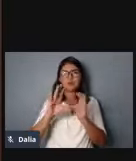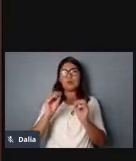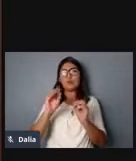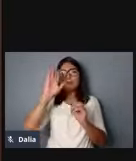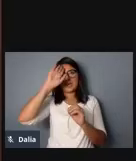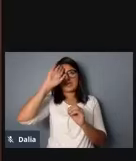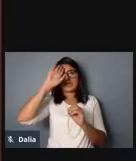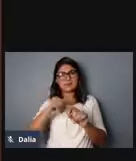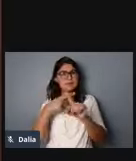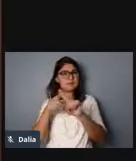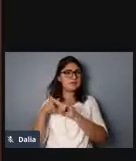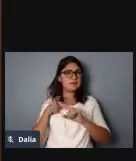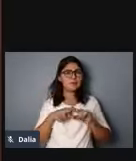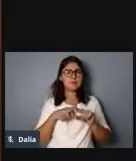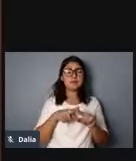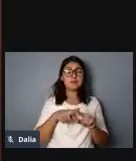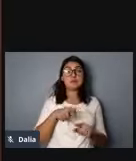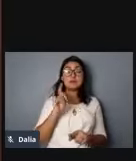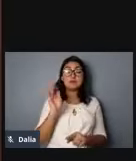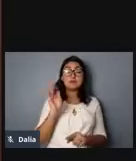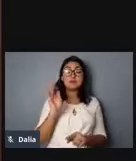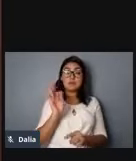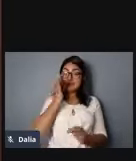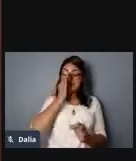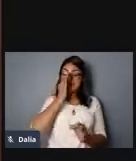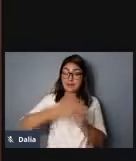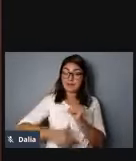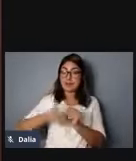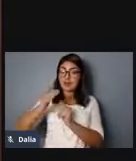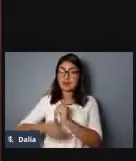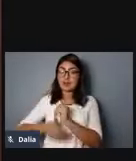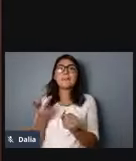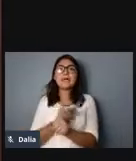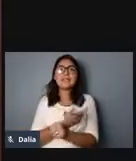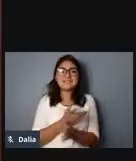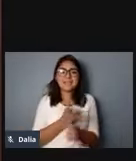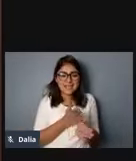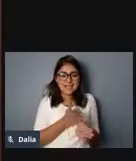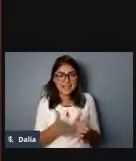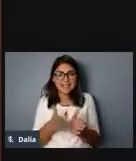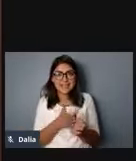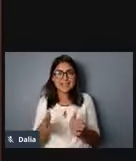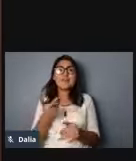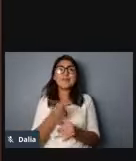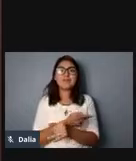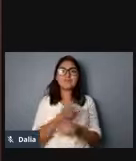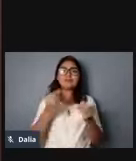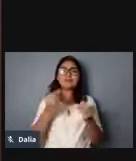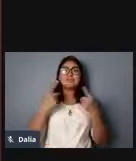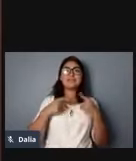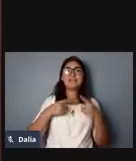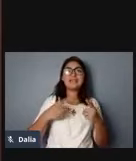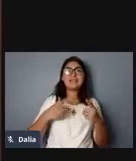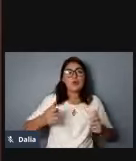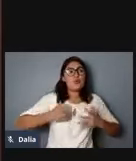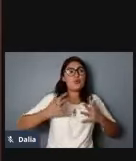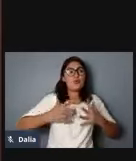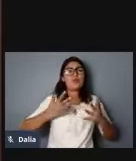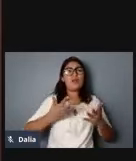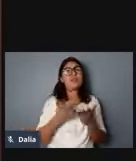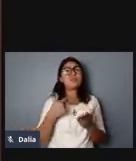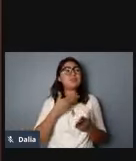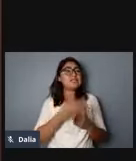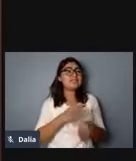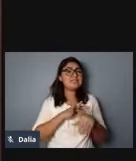allí? Bueno, pues que muchas personas se van a desmotivar porque no van a obtener